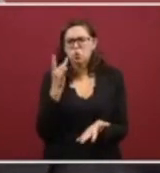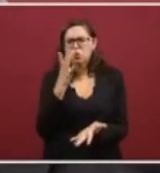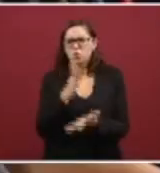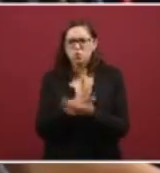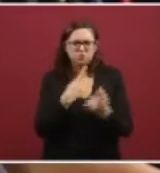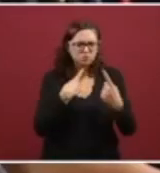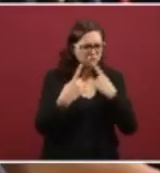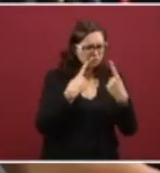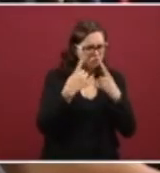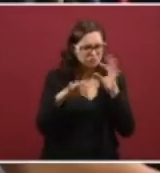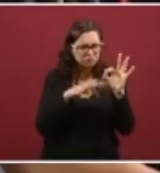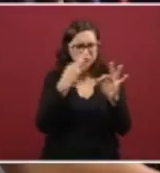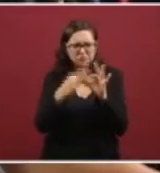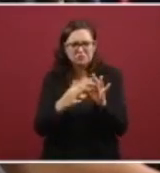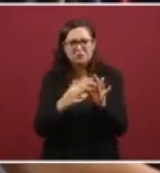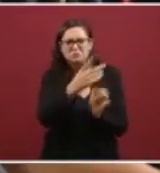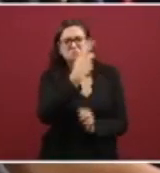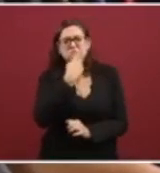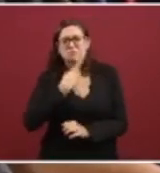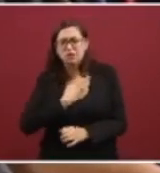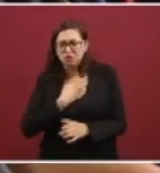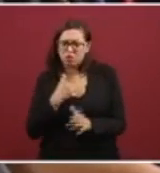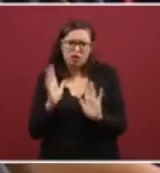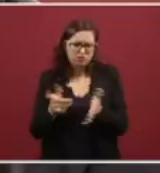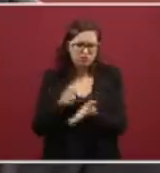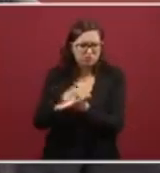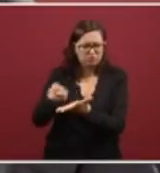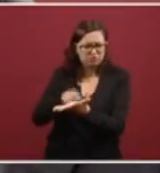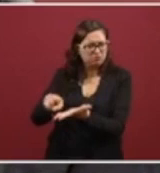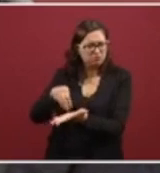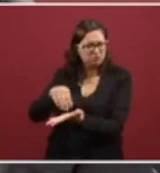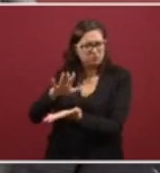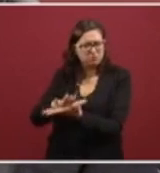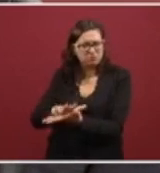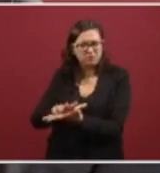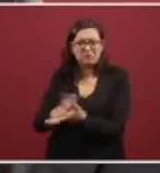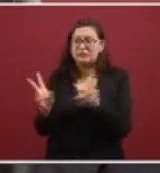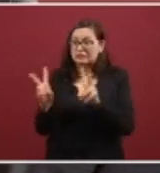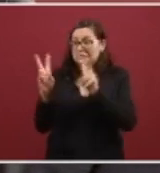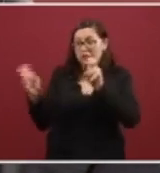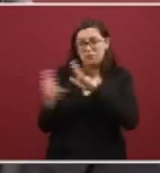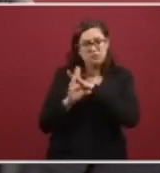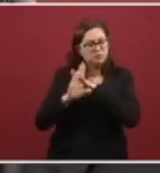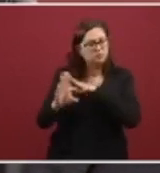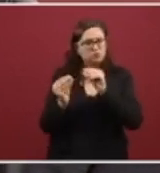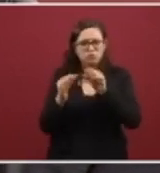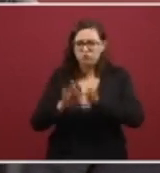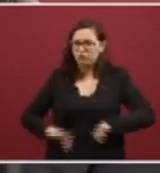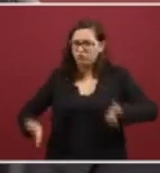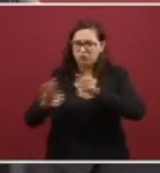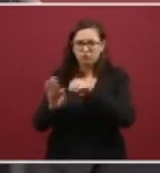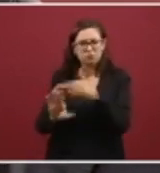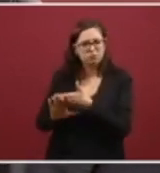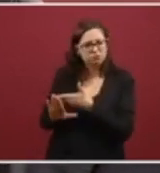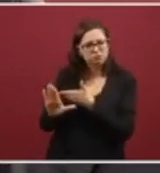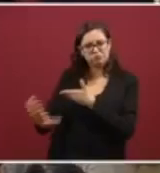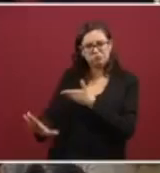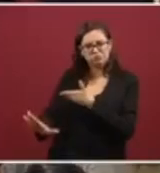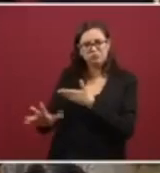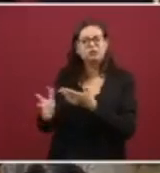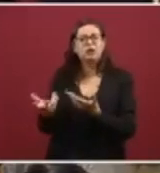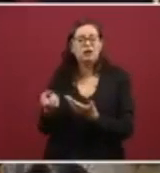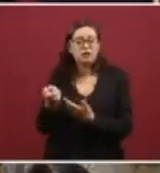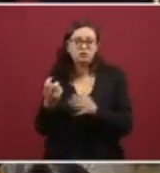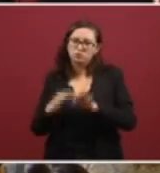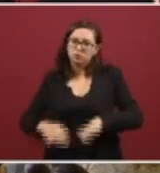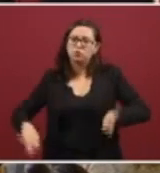las negociaciones, que es lo que me dijo esencialmente, lo que ahí apunté, que para él es muy importante el tema de migración y que eso puede